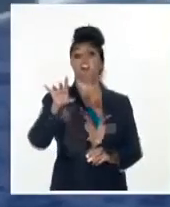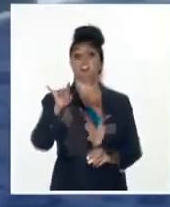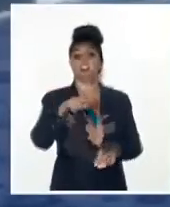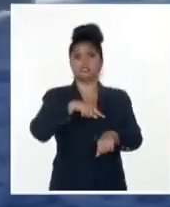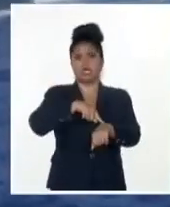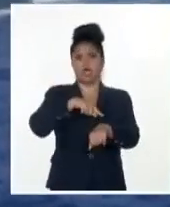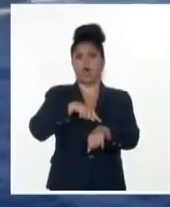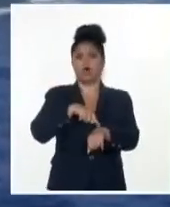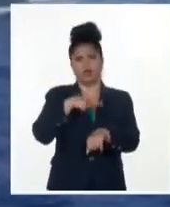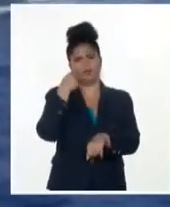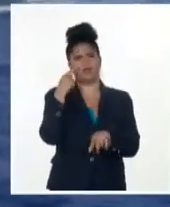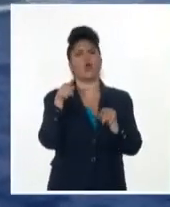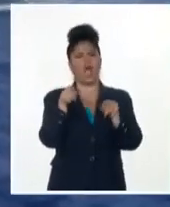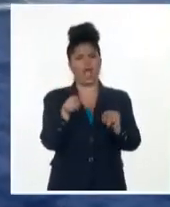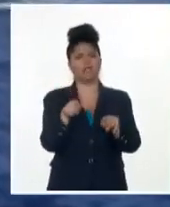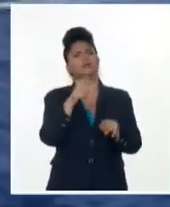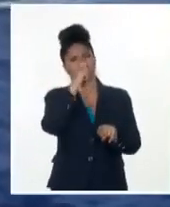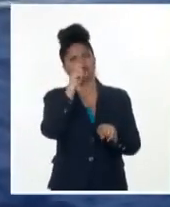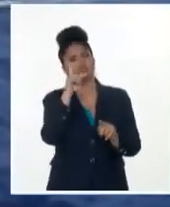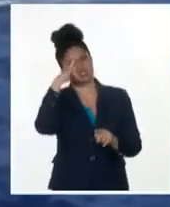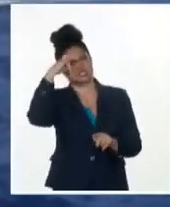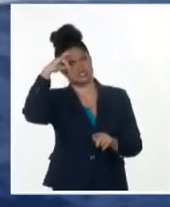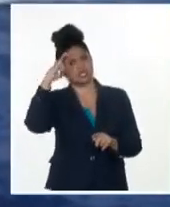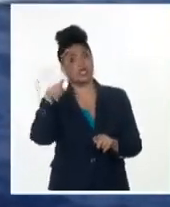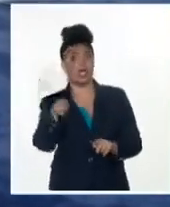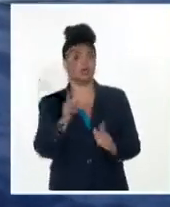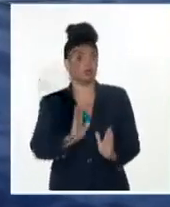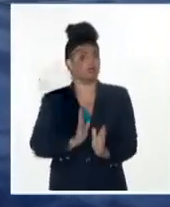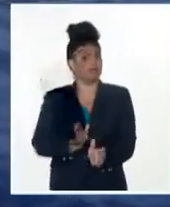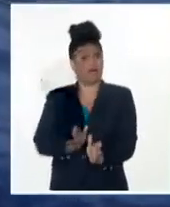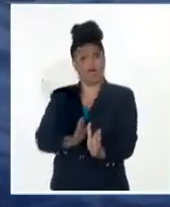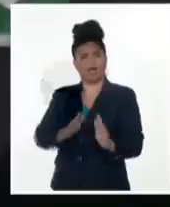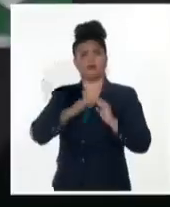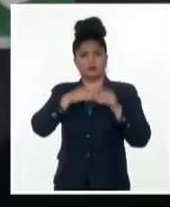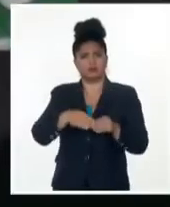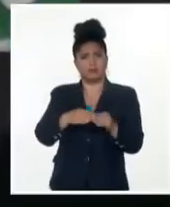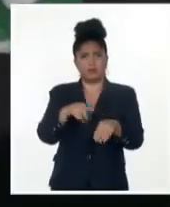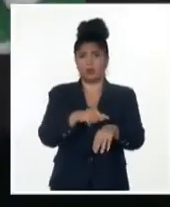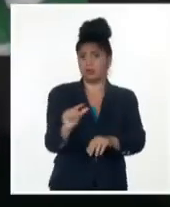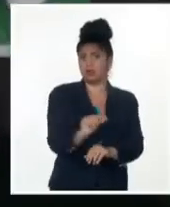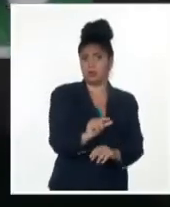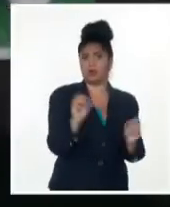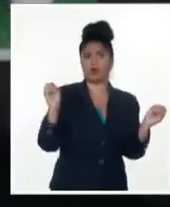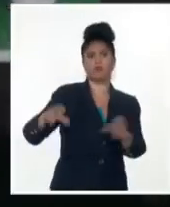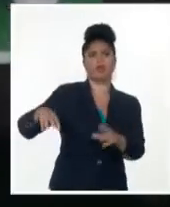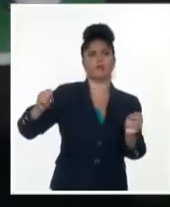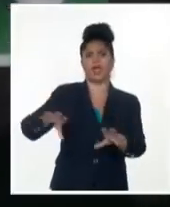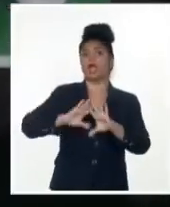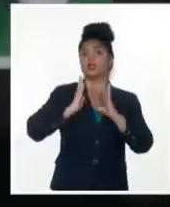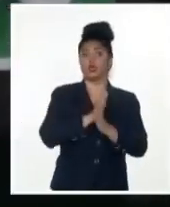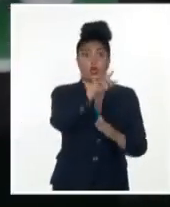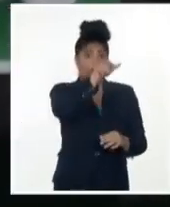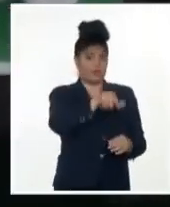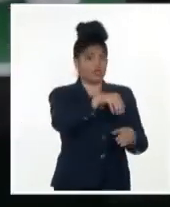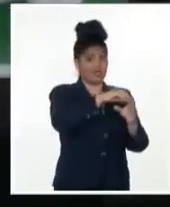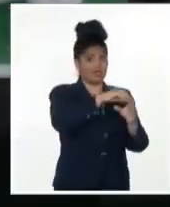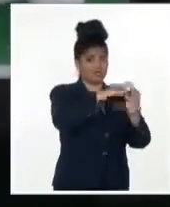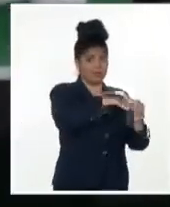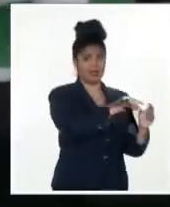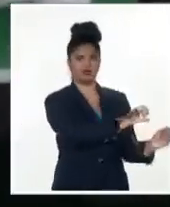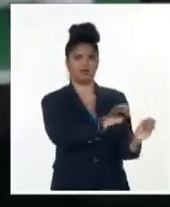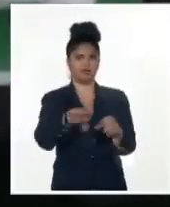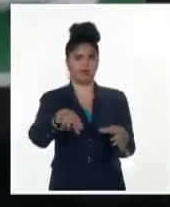objetivo infractor. Comenzaron su persecución y minutos después se observó el lanzamiento de bultos desde la lancha hacia el